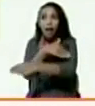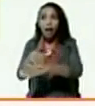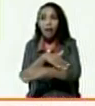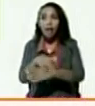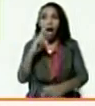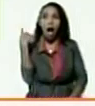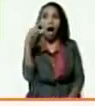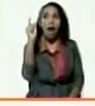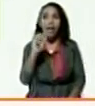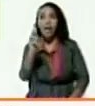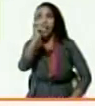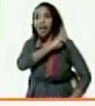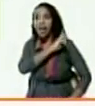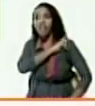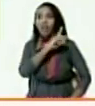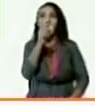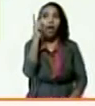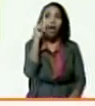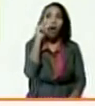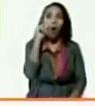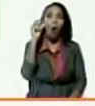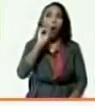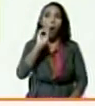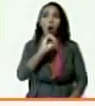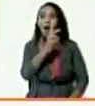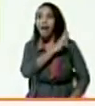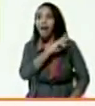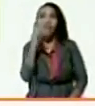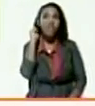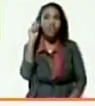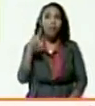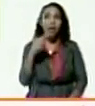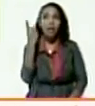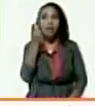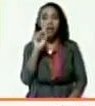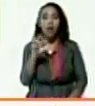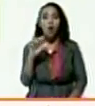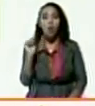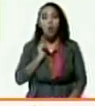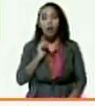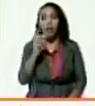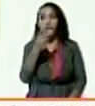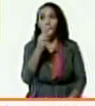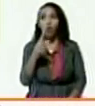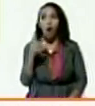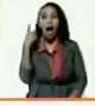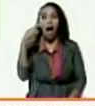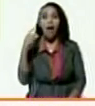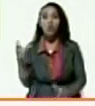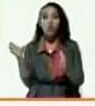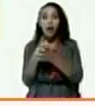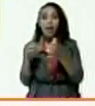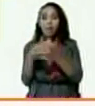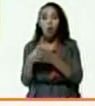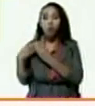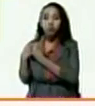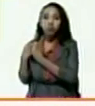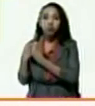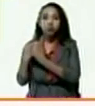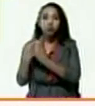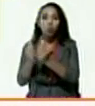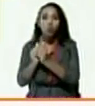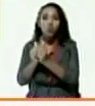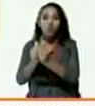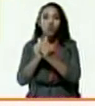un jefe o jefa responsable, pero además ese jefe o jefa tiene un equipo que lo acompaña